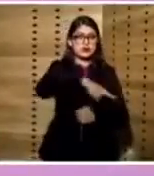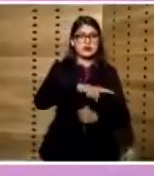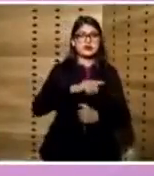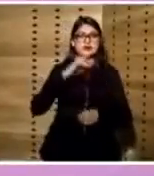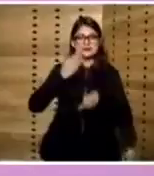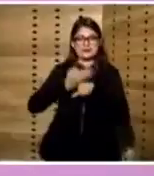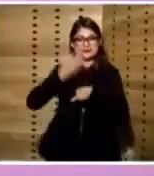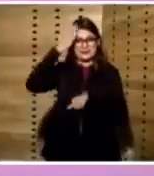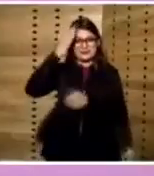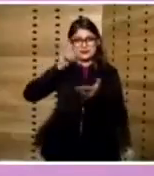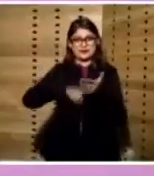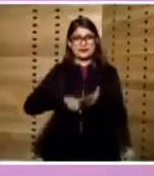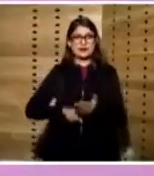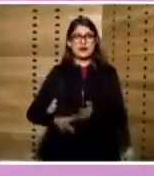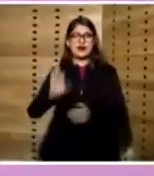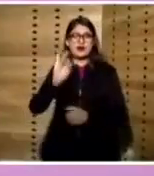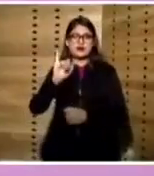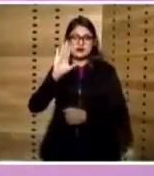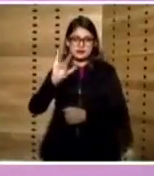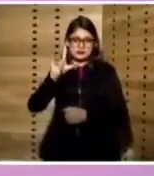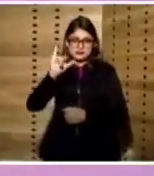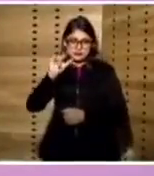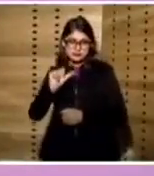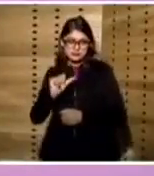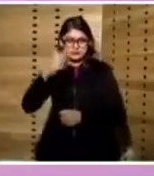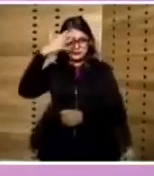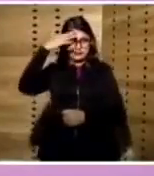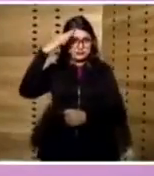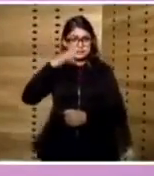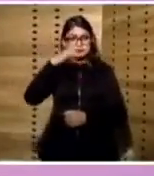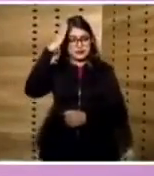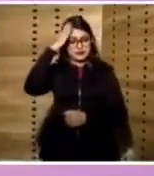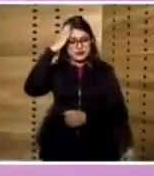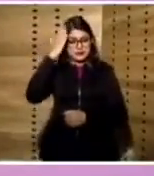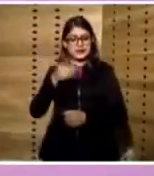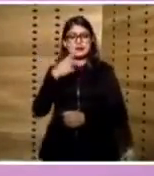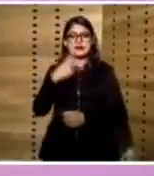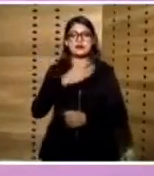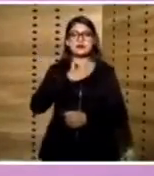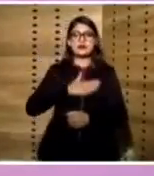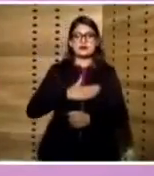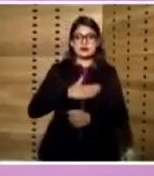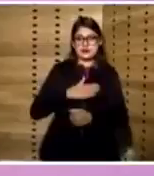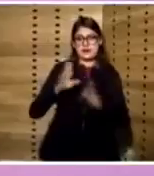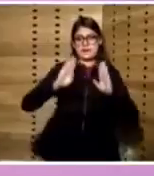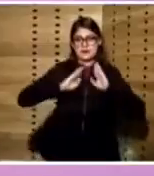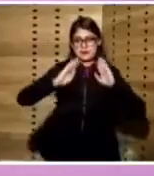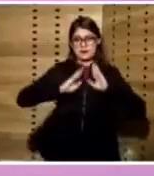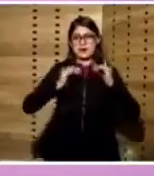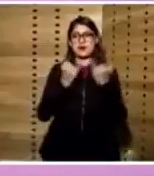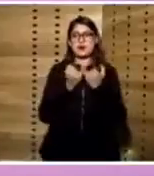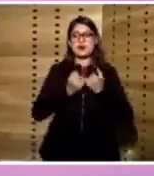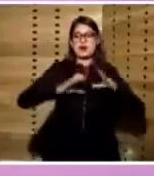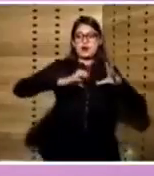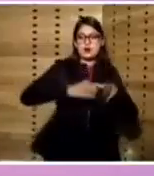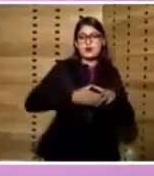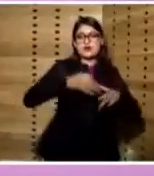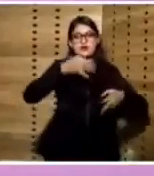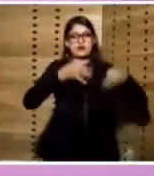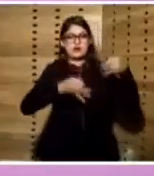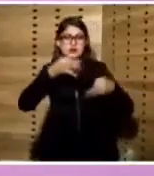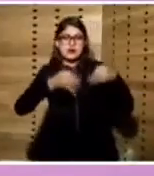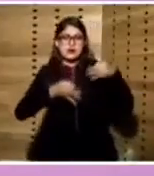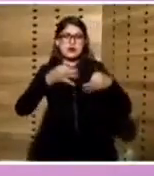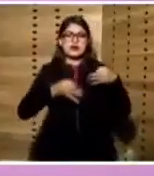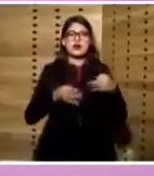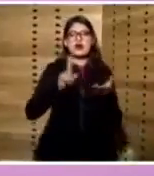de la Fiscalía General de Justicia Militar, de la Dirección General de Justicia Militar y de la Unidad de Asuntos Jurídicos